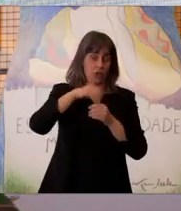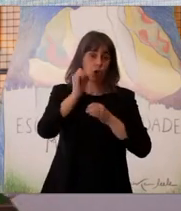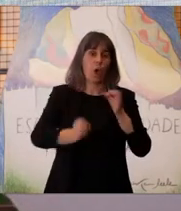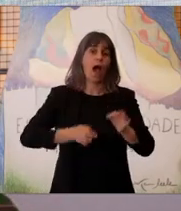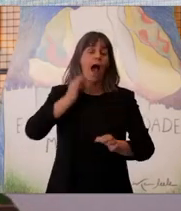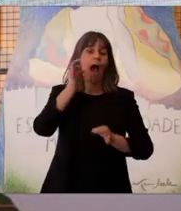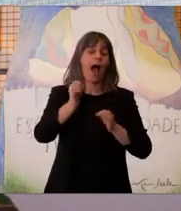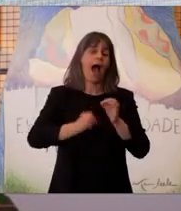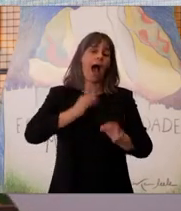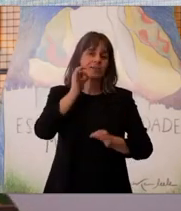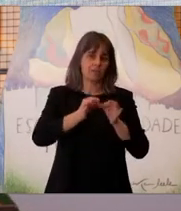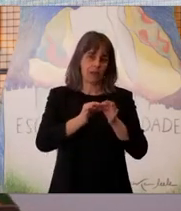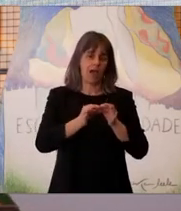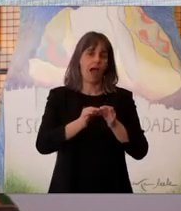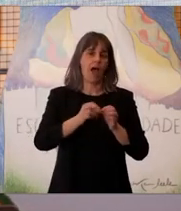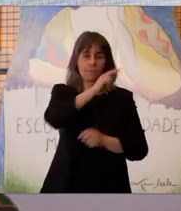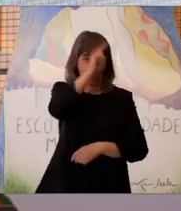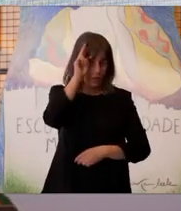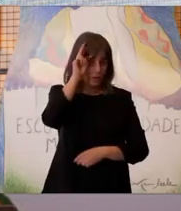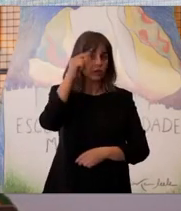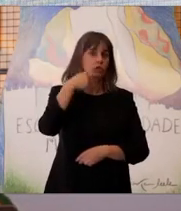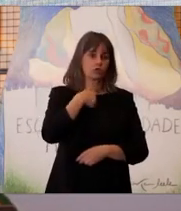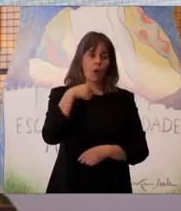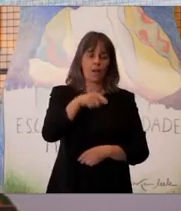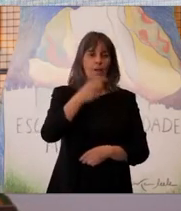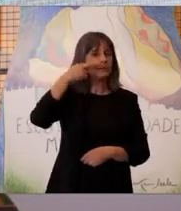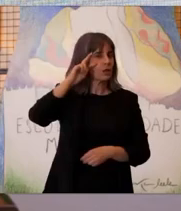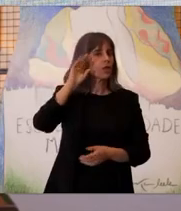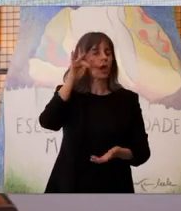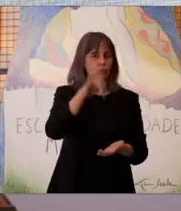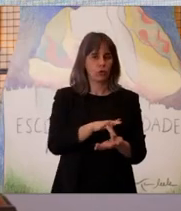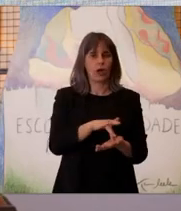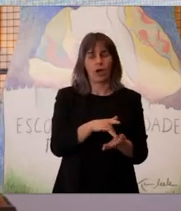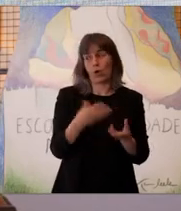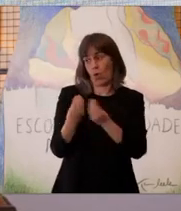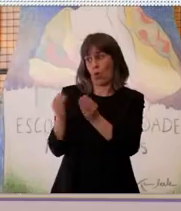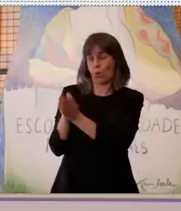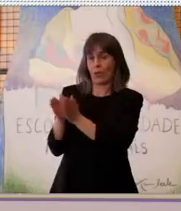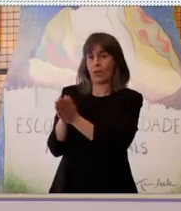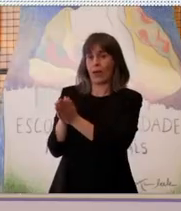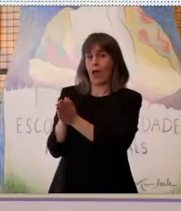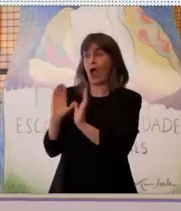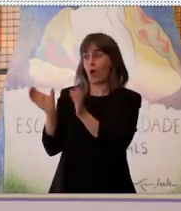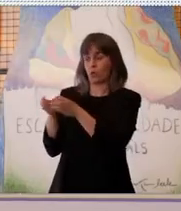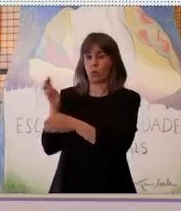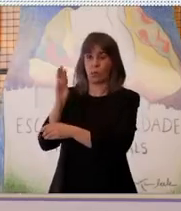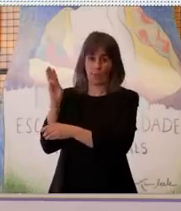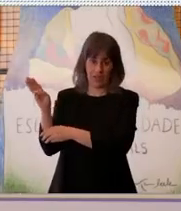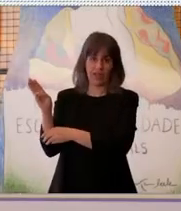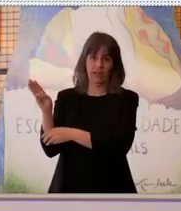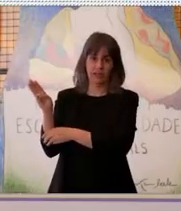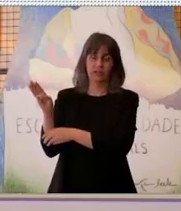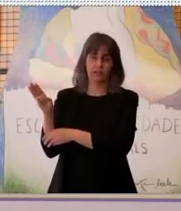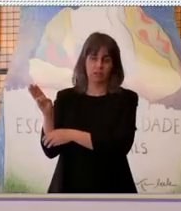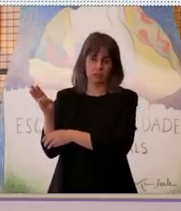muchísima visibilidad ni mucho poder yo sí he tenido experiencias con compañeras por ejemplo del PP digo el PP porque estoy mucho más